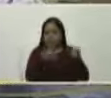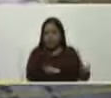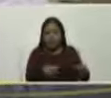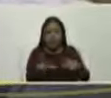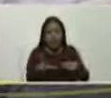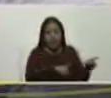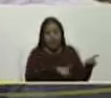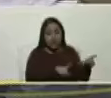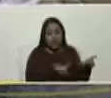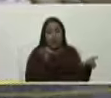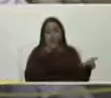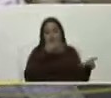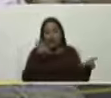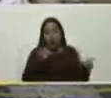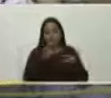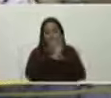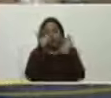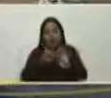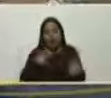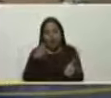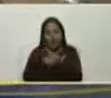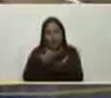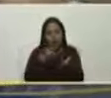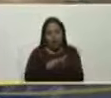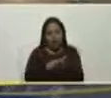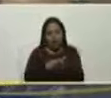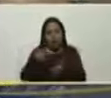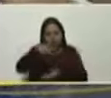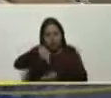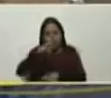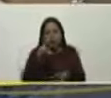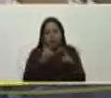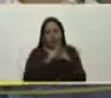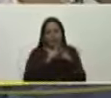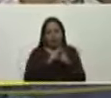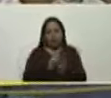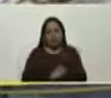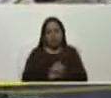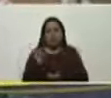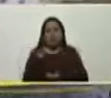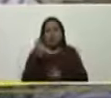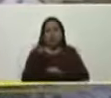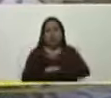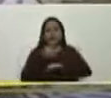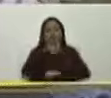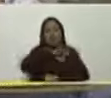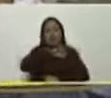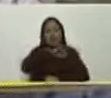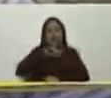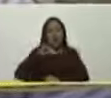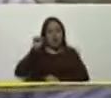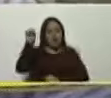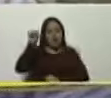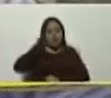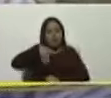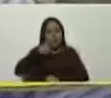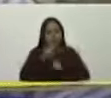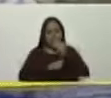y las mejores condiciones que ustedes saben que solo un gobierno socialista puede